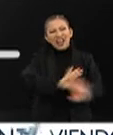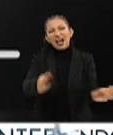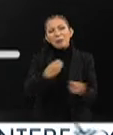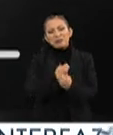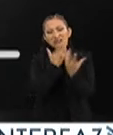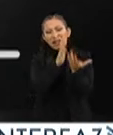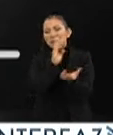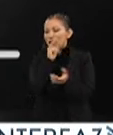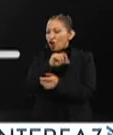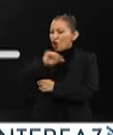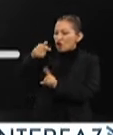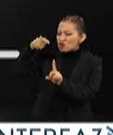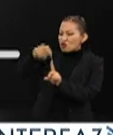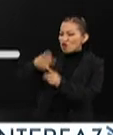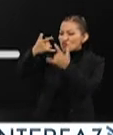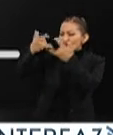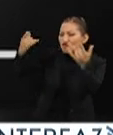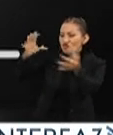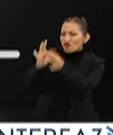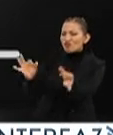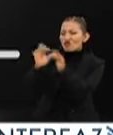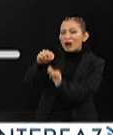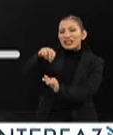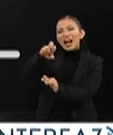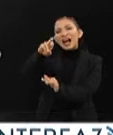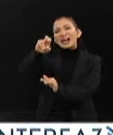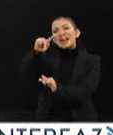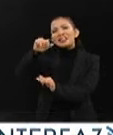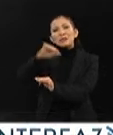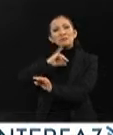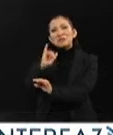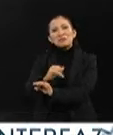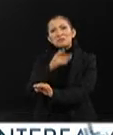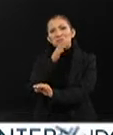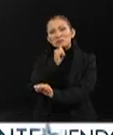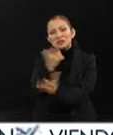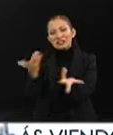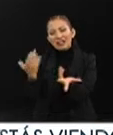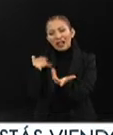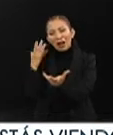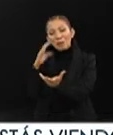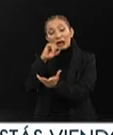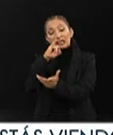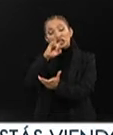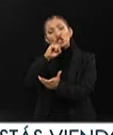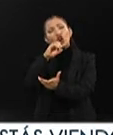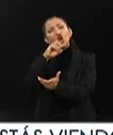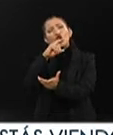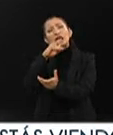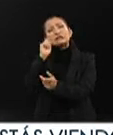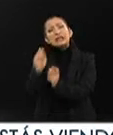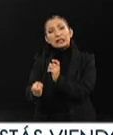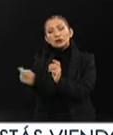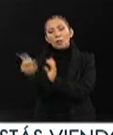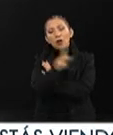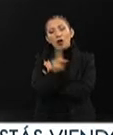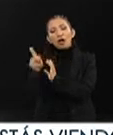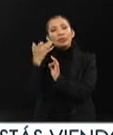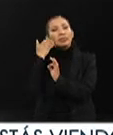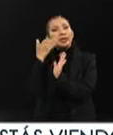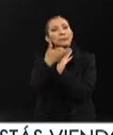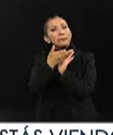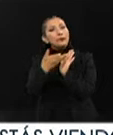y quise escribir sobre narrativa, pero nunca pude. Entonces se quedó Isocronías, que tiene que ver con el